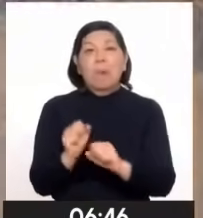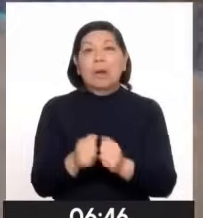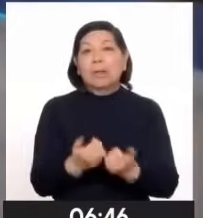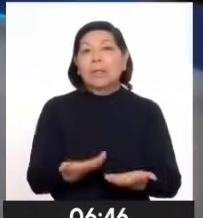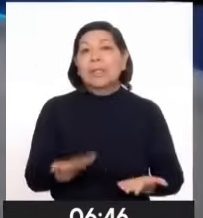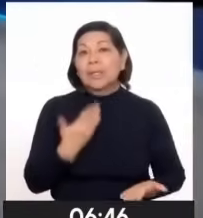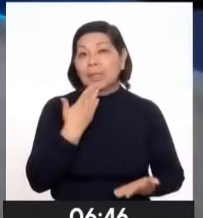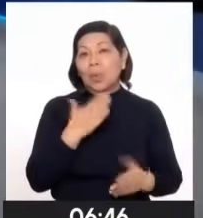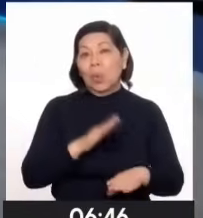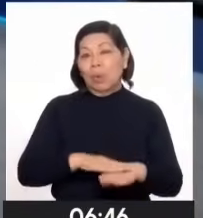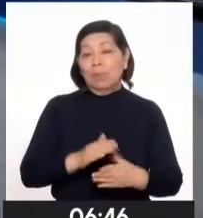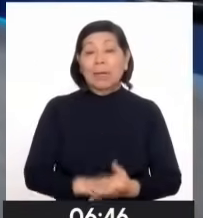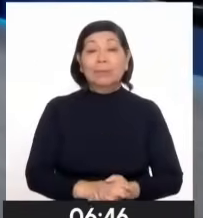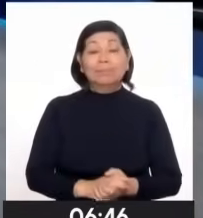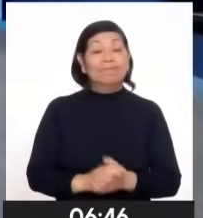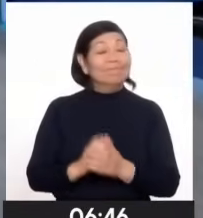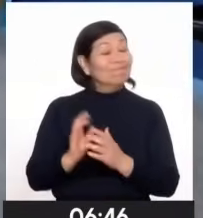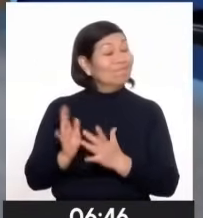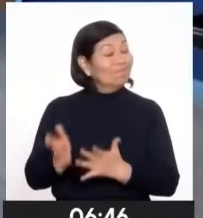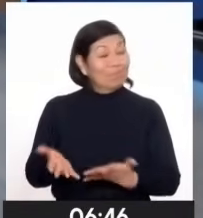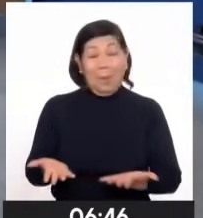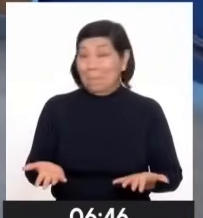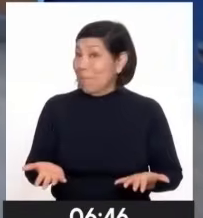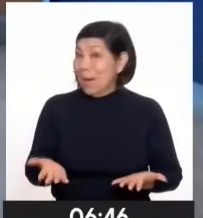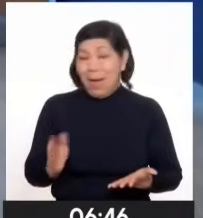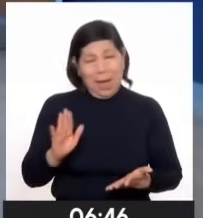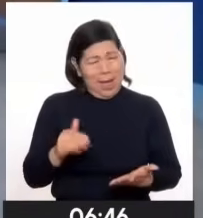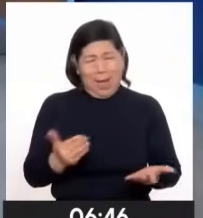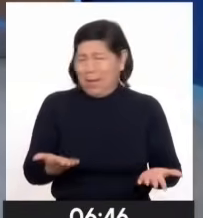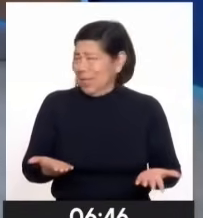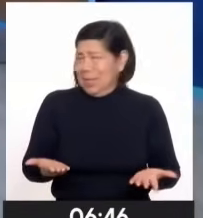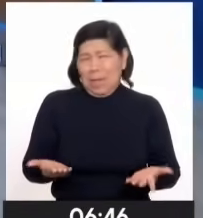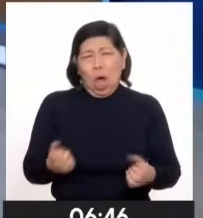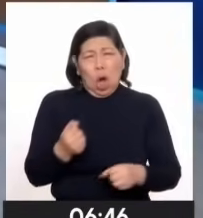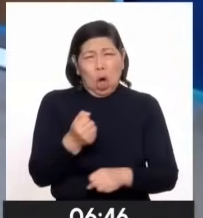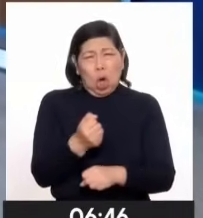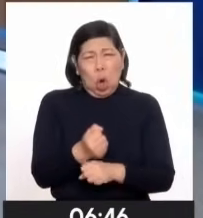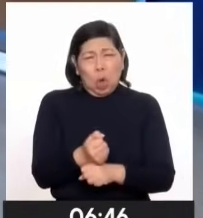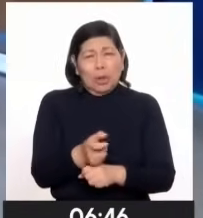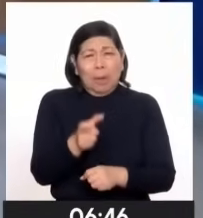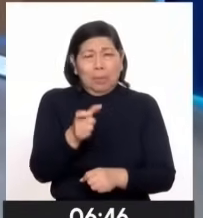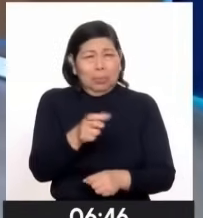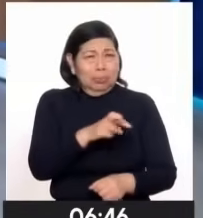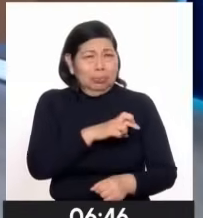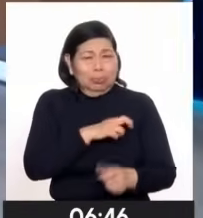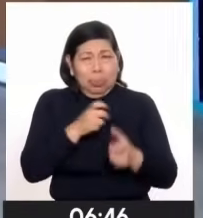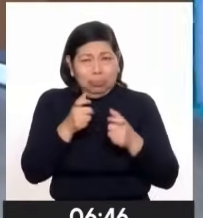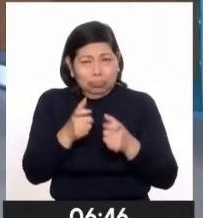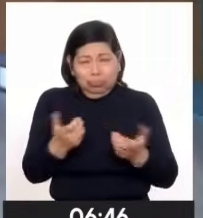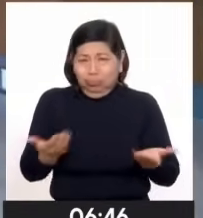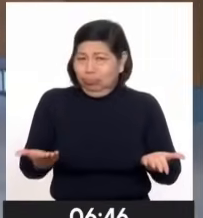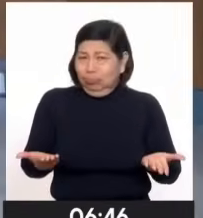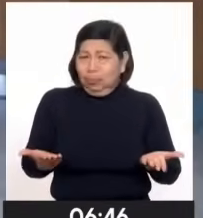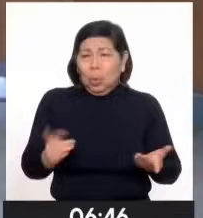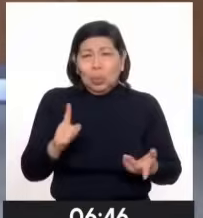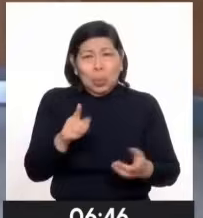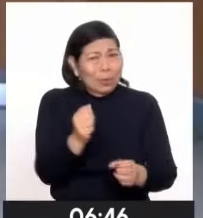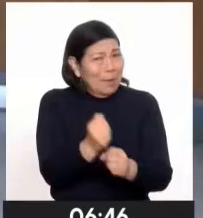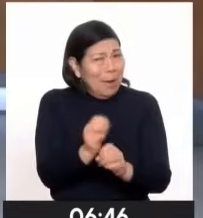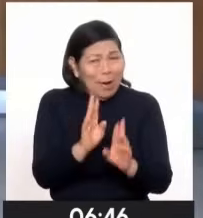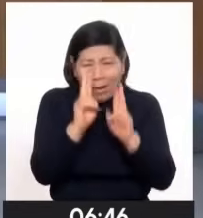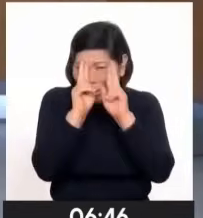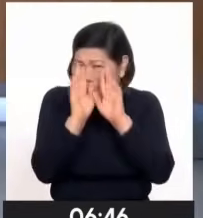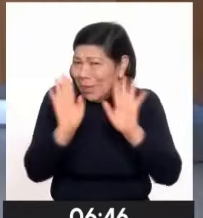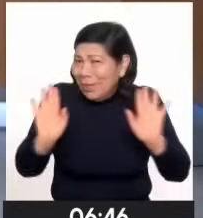hecho Bueno condenable esta actitud criminal contra los inspectores de sutran que simplemente hacían su trabajo